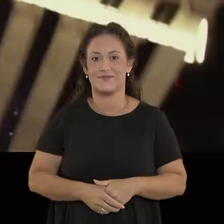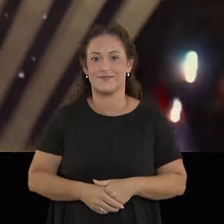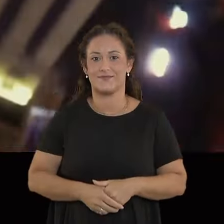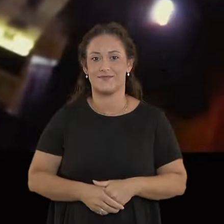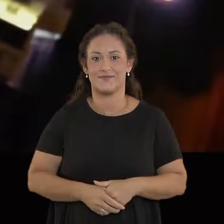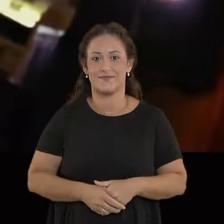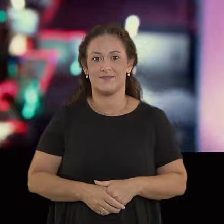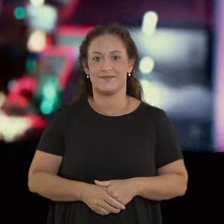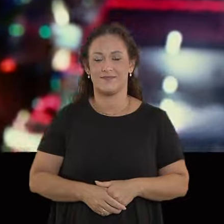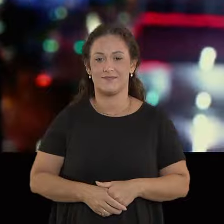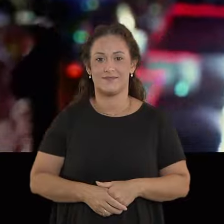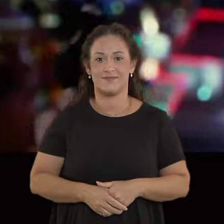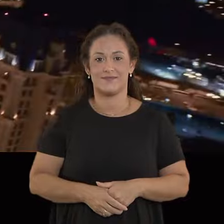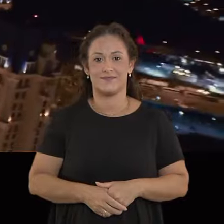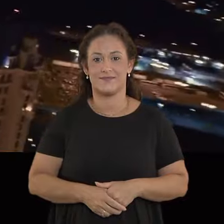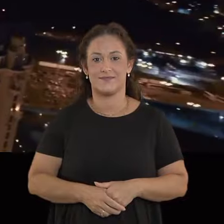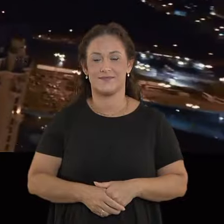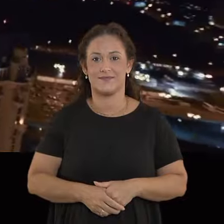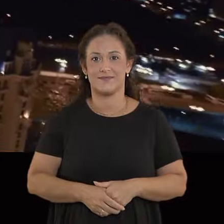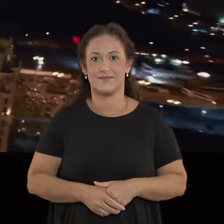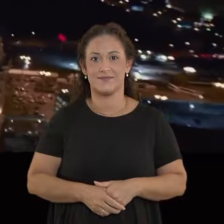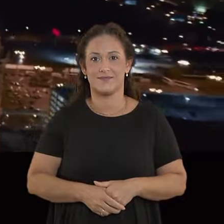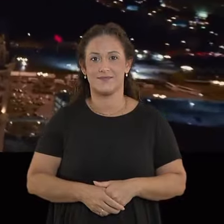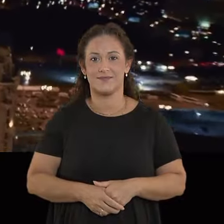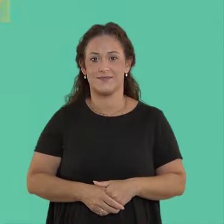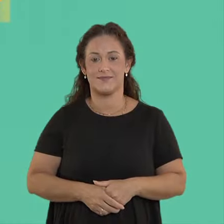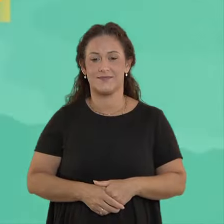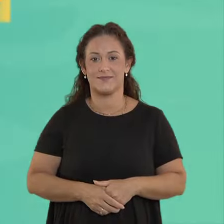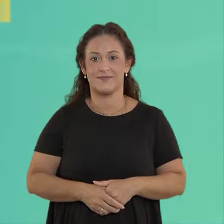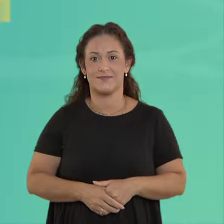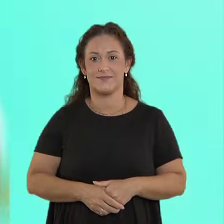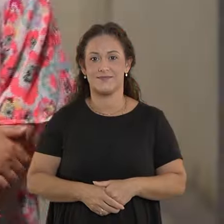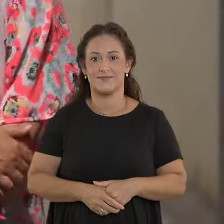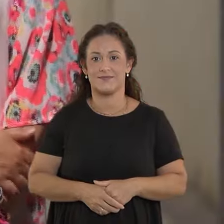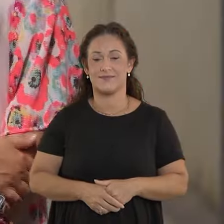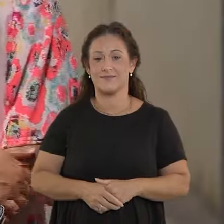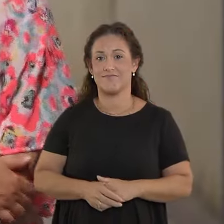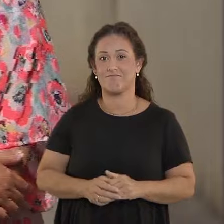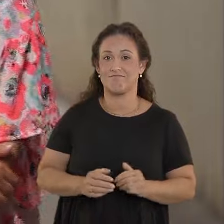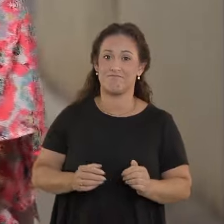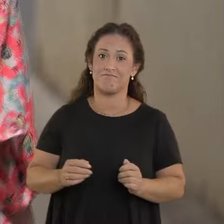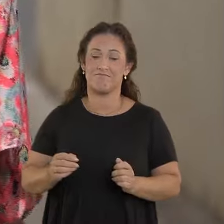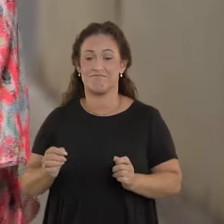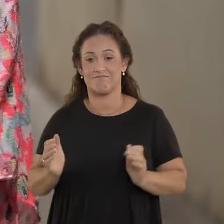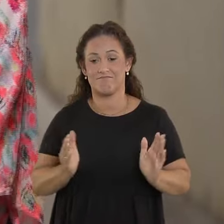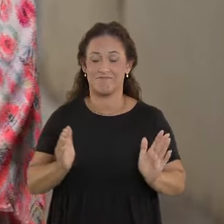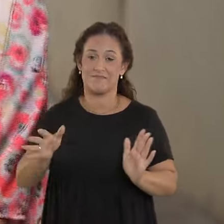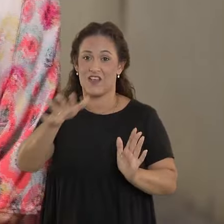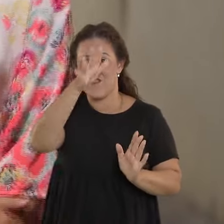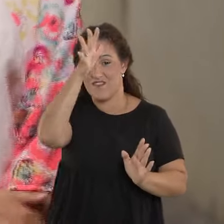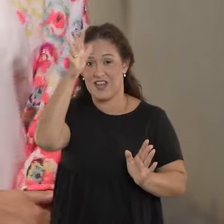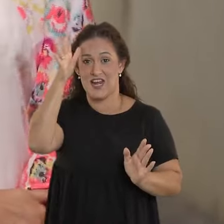¡Adiós! I believe I can fly. El final